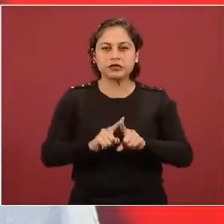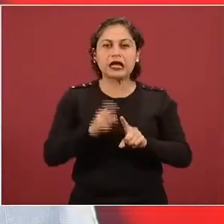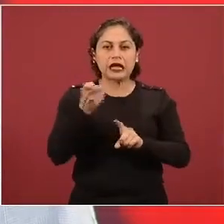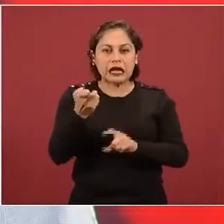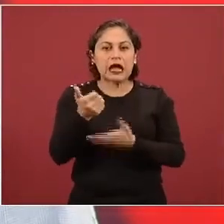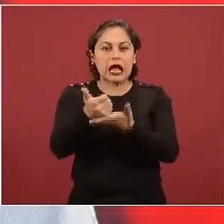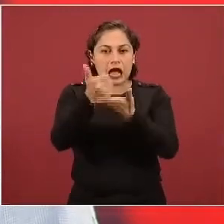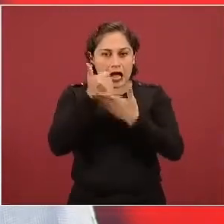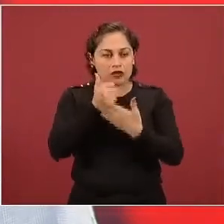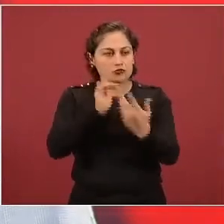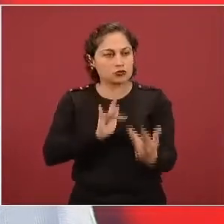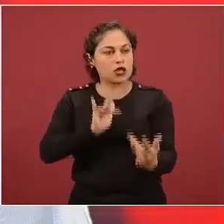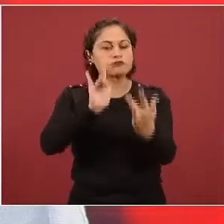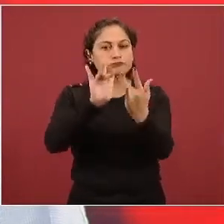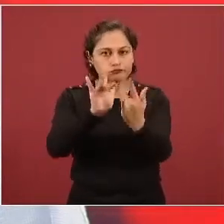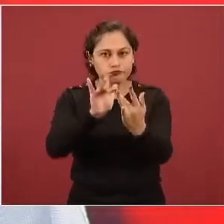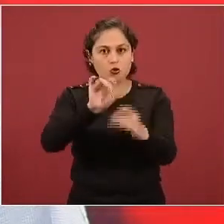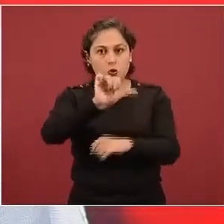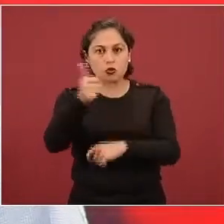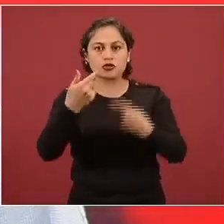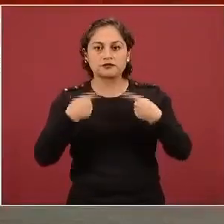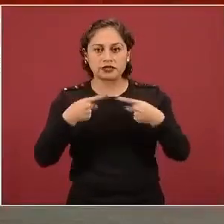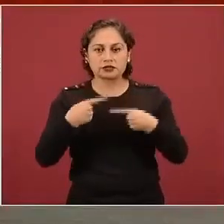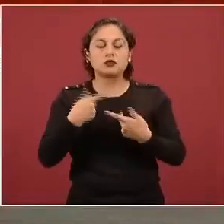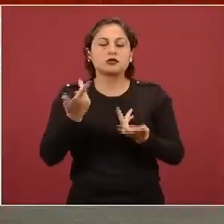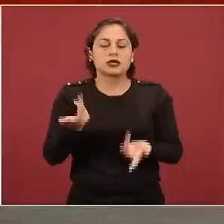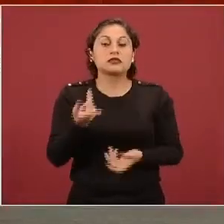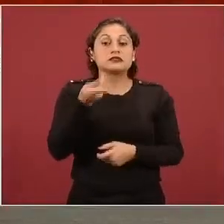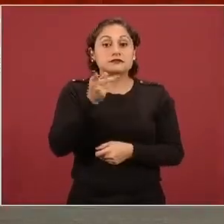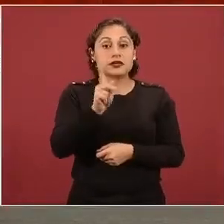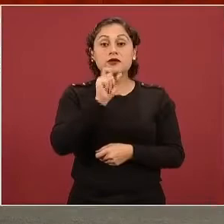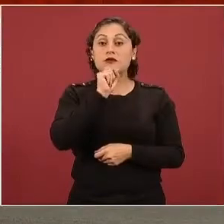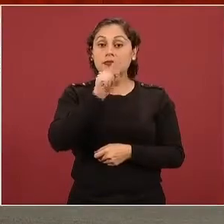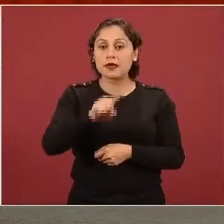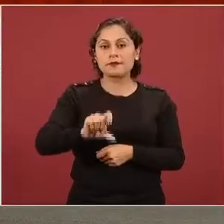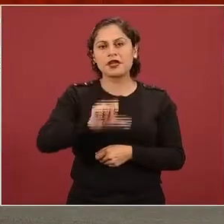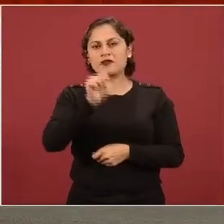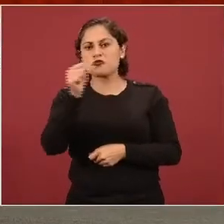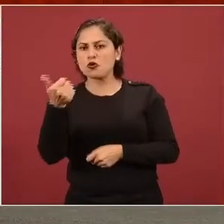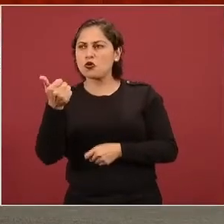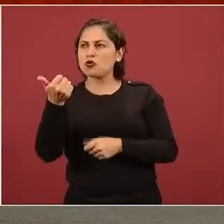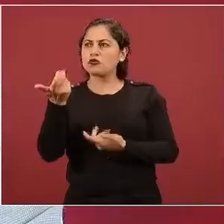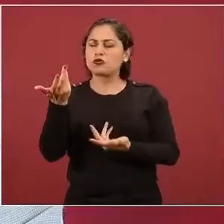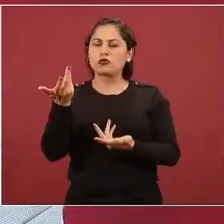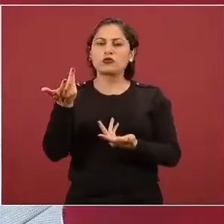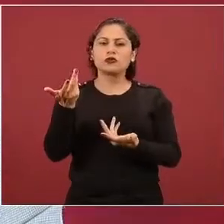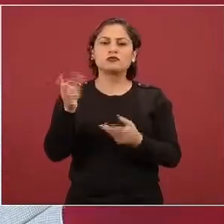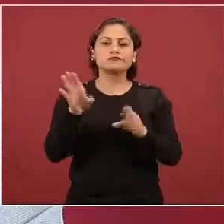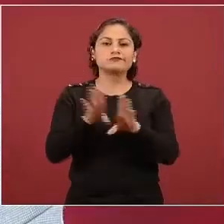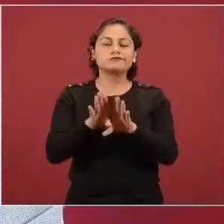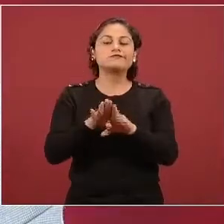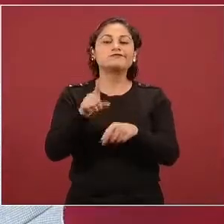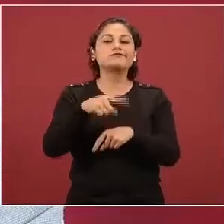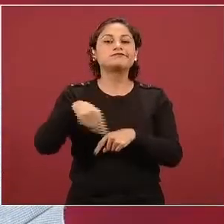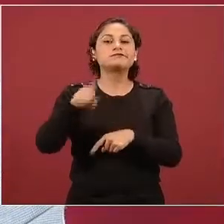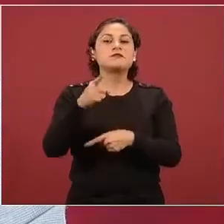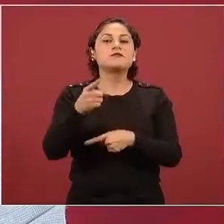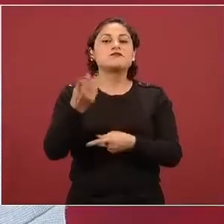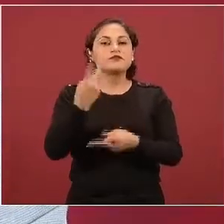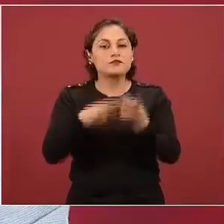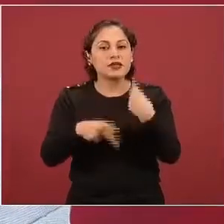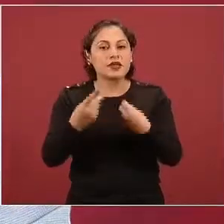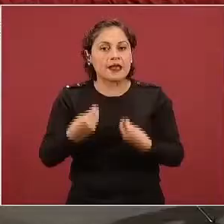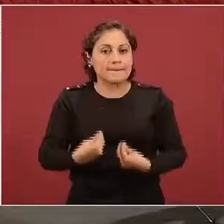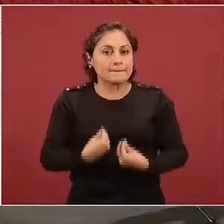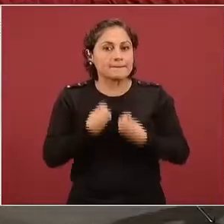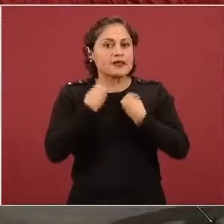dan posibilidades, pero también enfrentamos algunos retos importantes de regularlas, incorporarlas productivamente y